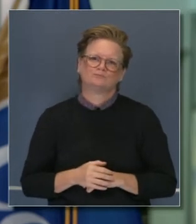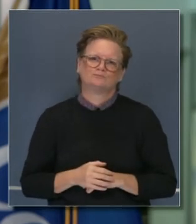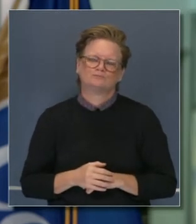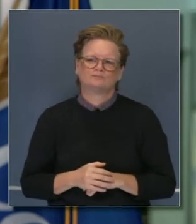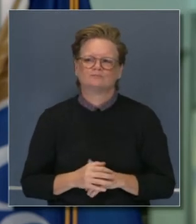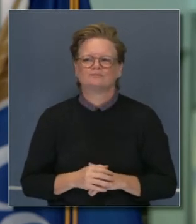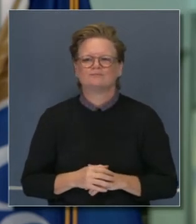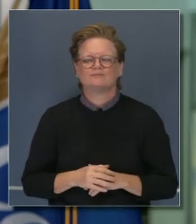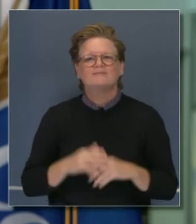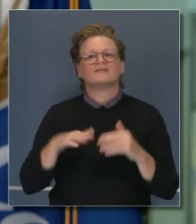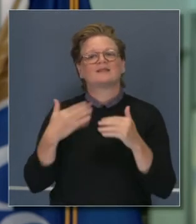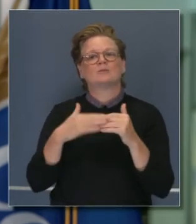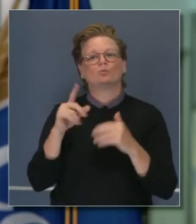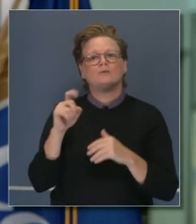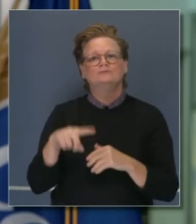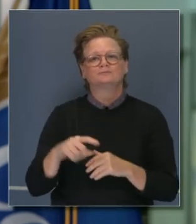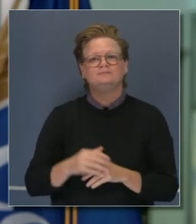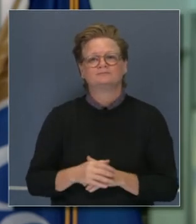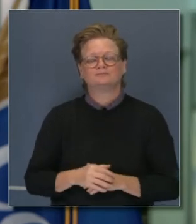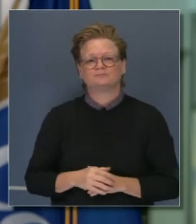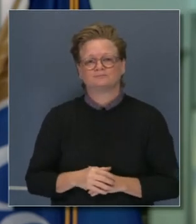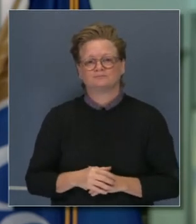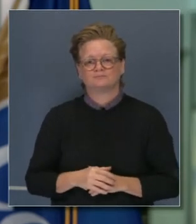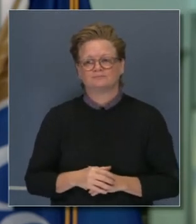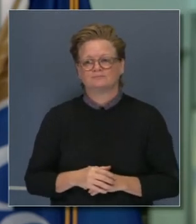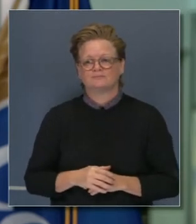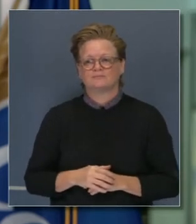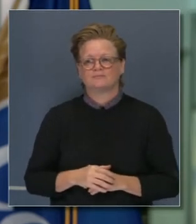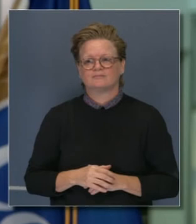Muchas gracias por tomar nuestras preguntas.